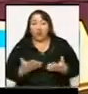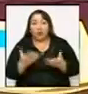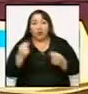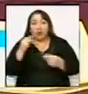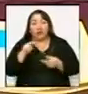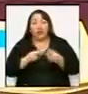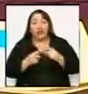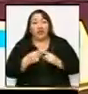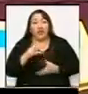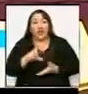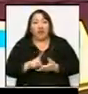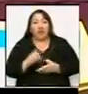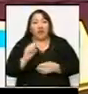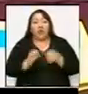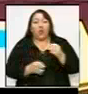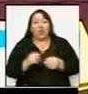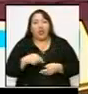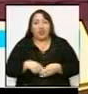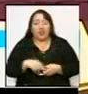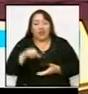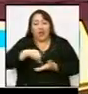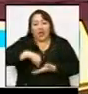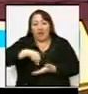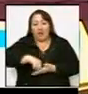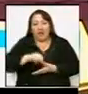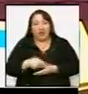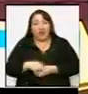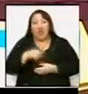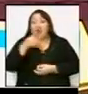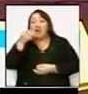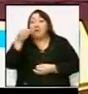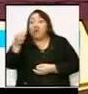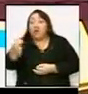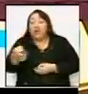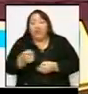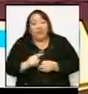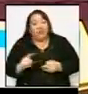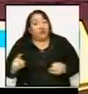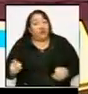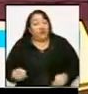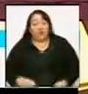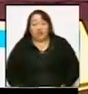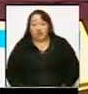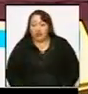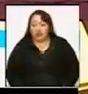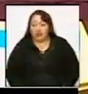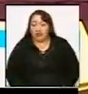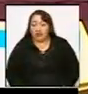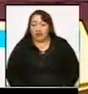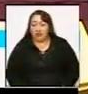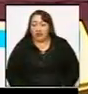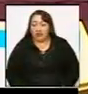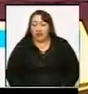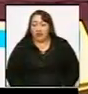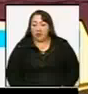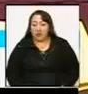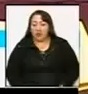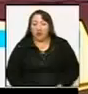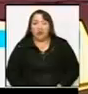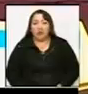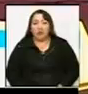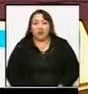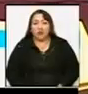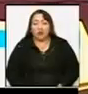Lima, donde tienes al jurado, o verla desde la capital de una región, y ni siquiera de todas las regiones, donde puedes acudir al jurado, y otra